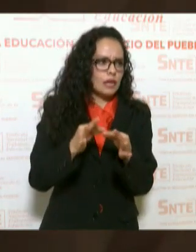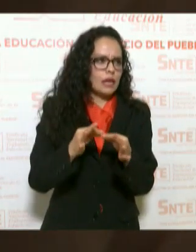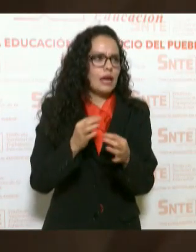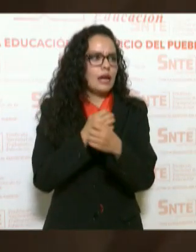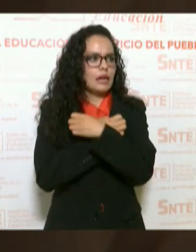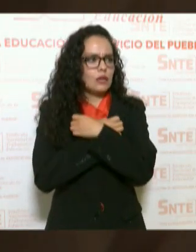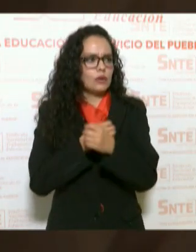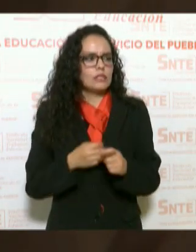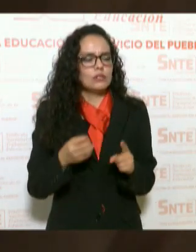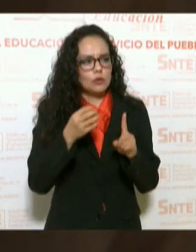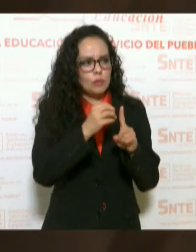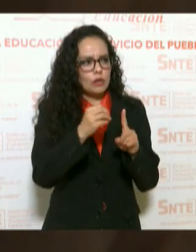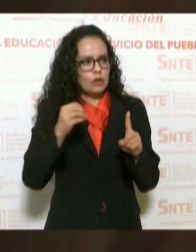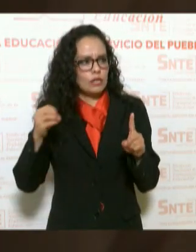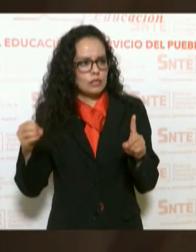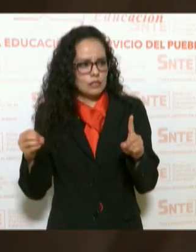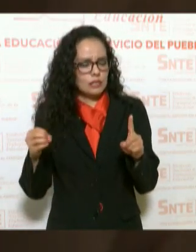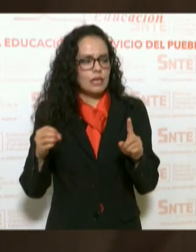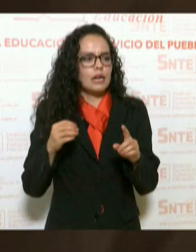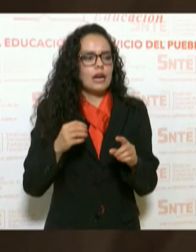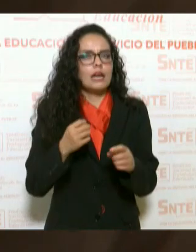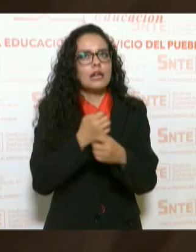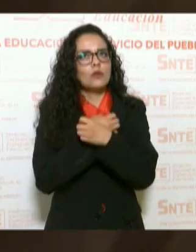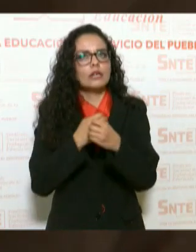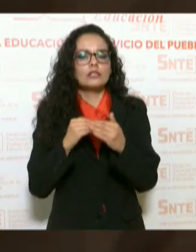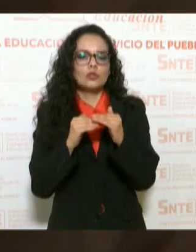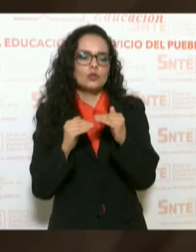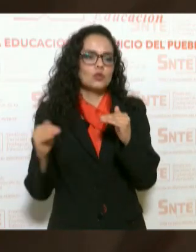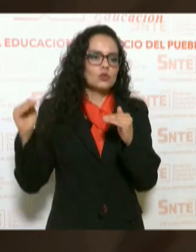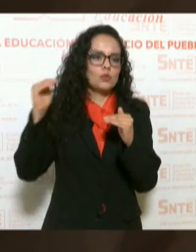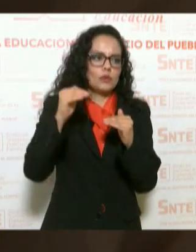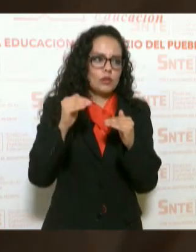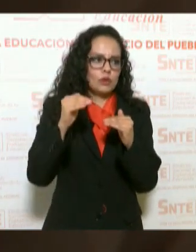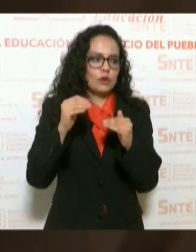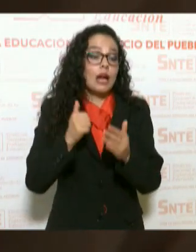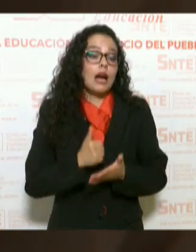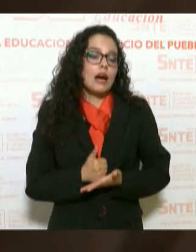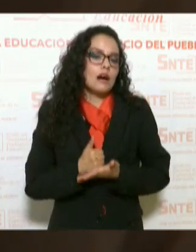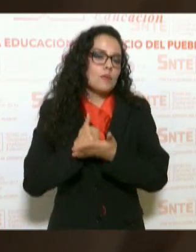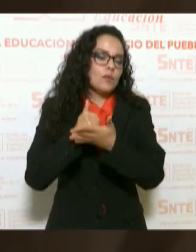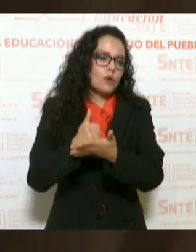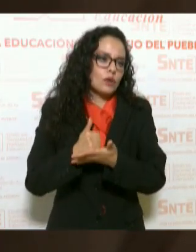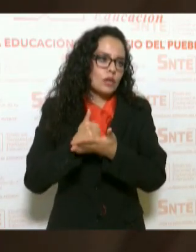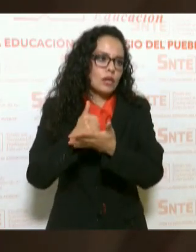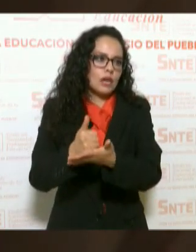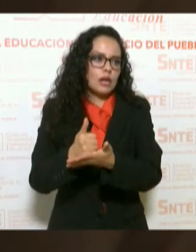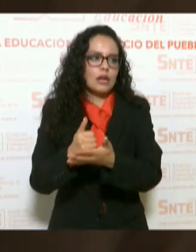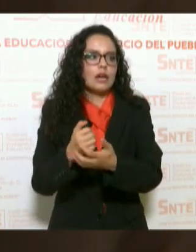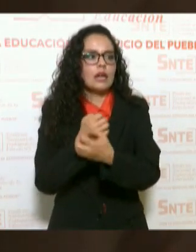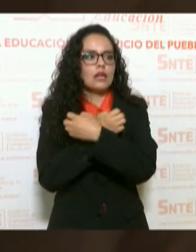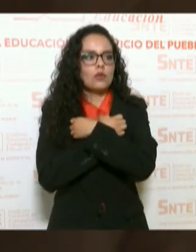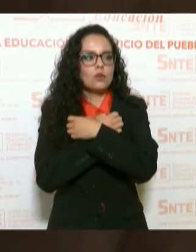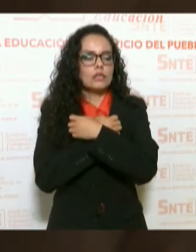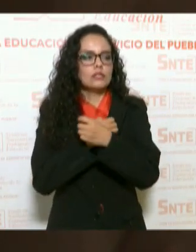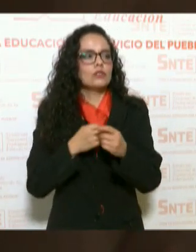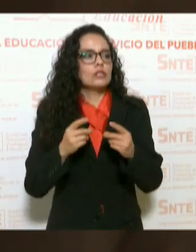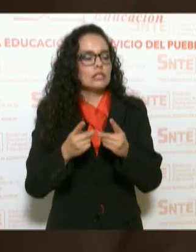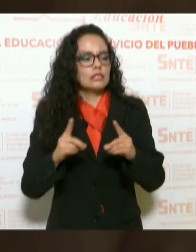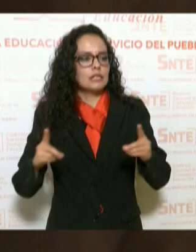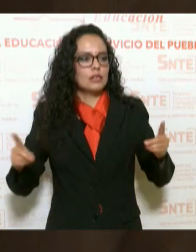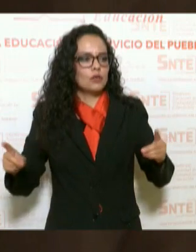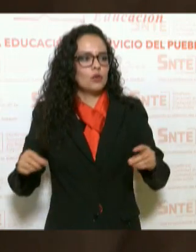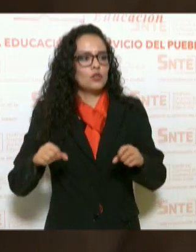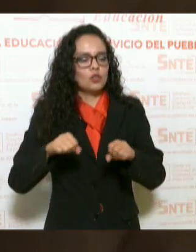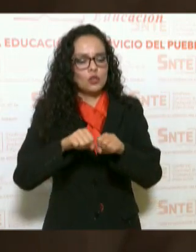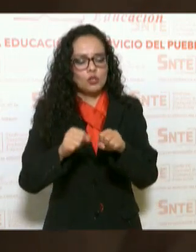la educación superior, contribuir al desarrollo social, cultural,